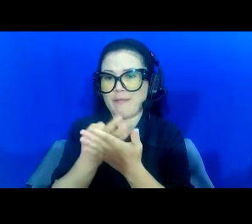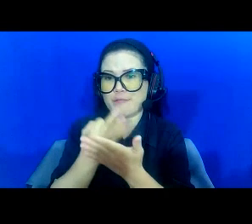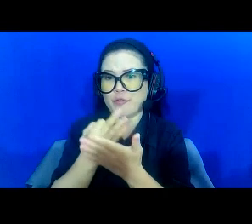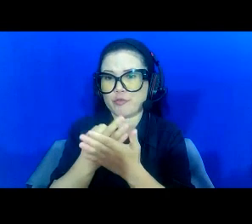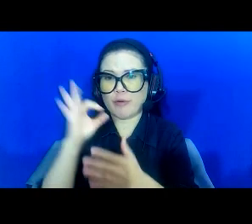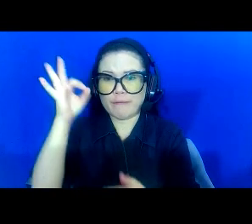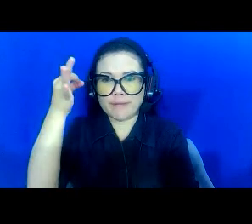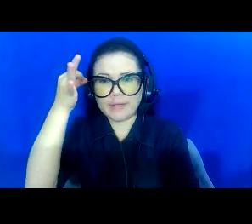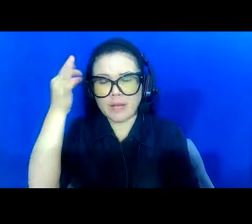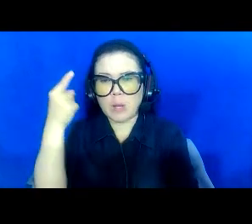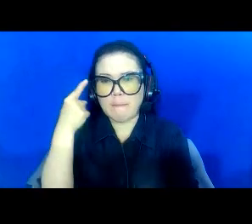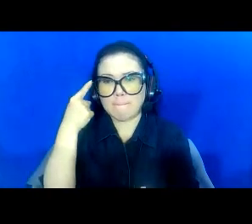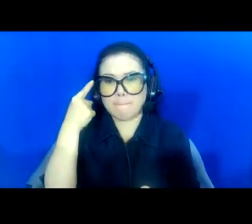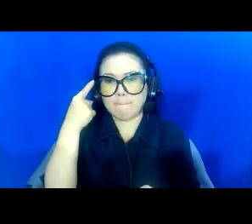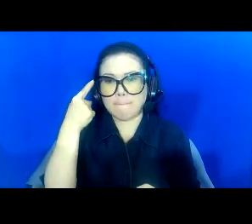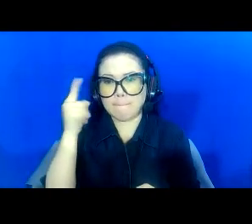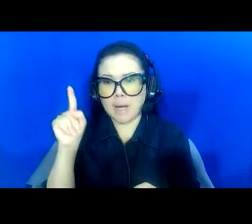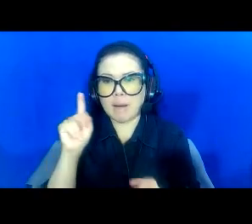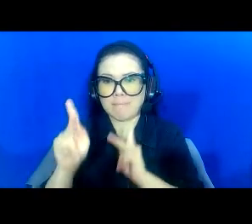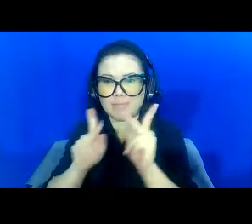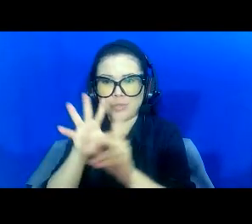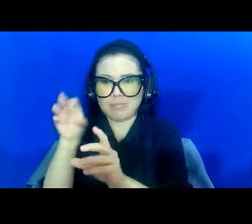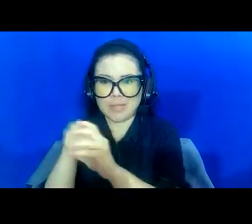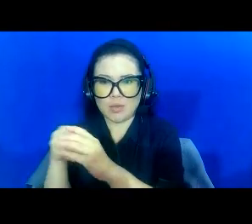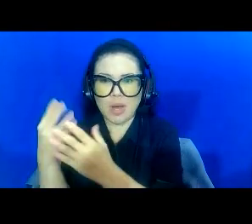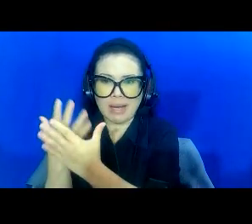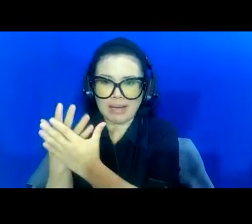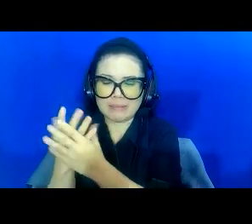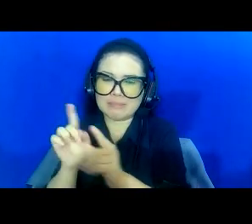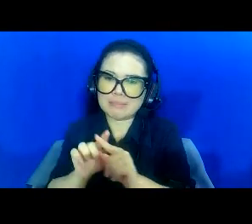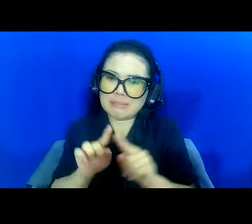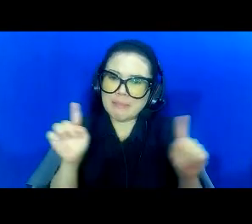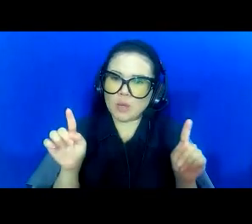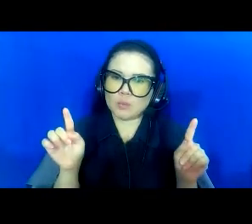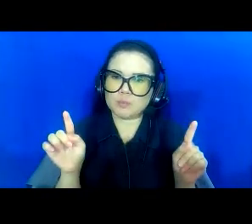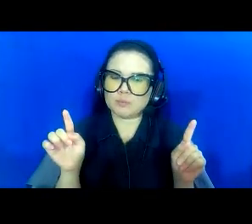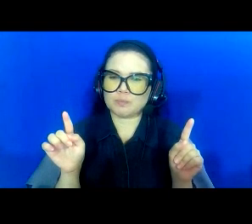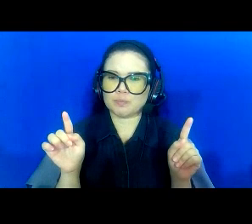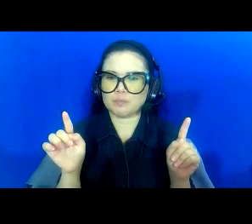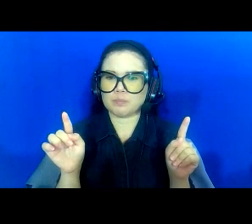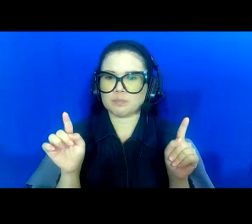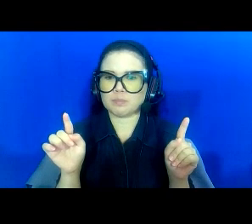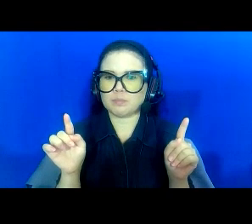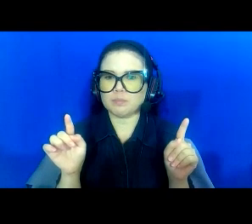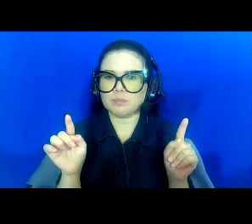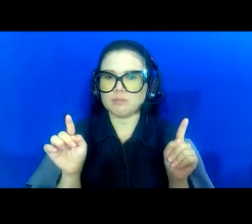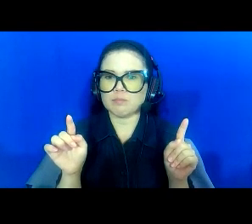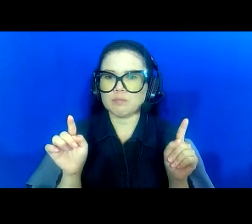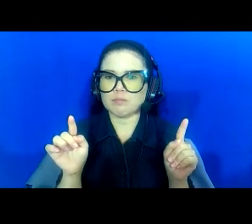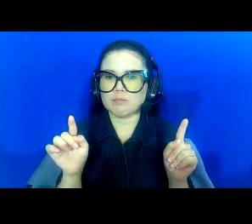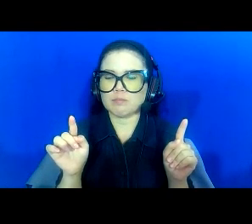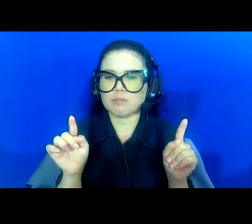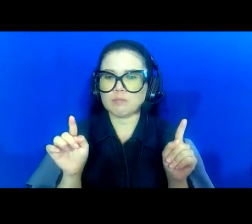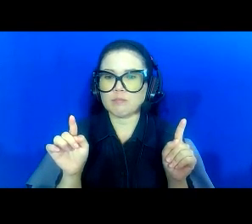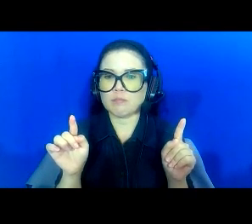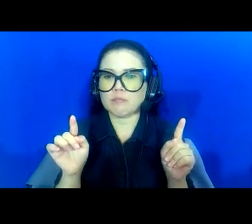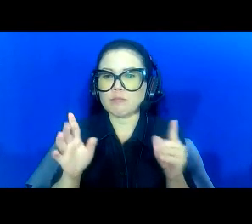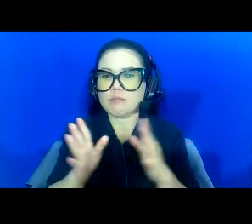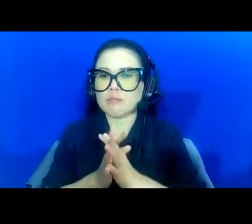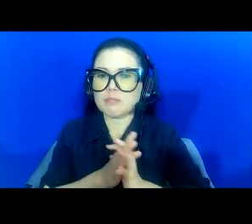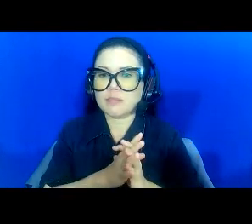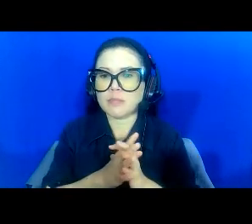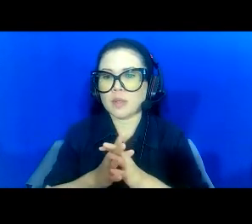la población correccional. Sin embargo, había una iniciativa de salud correccional,